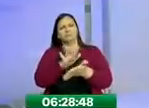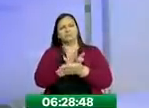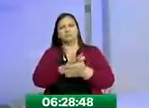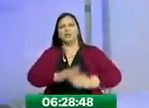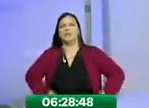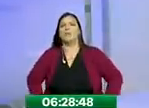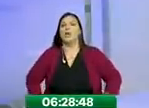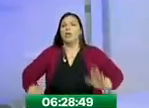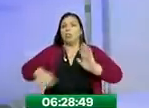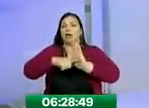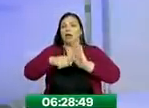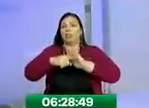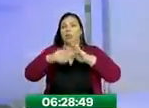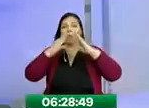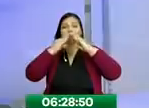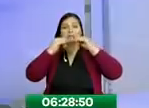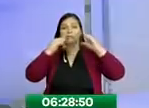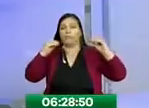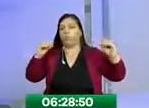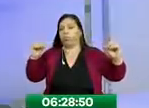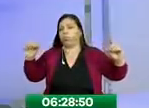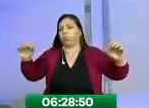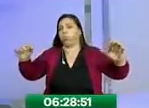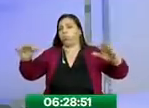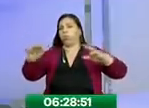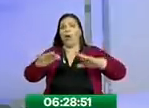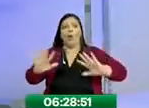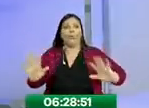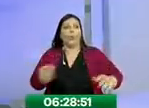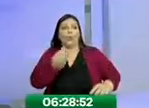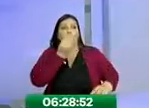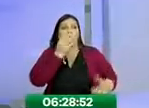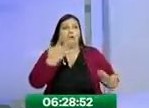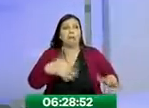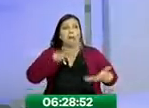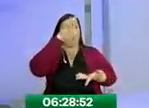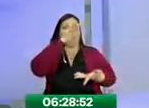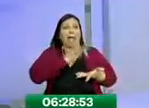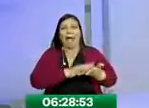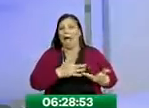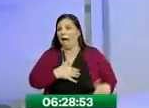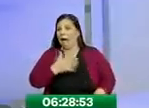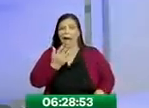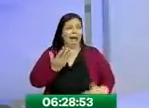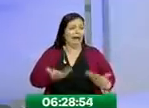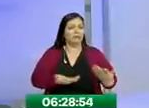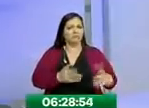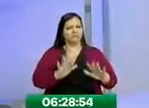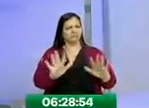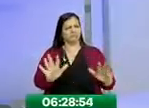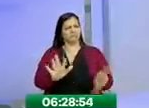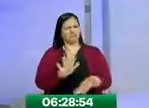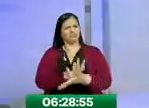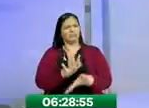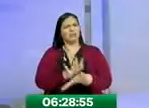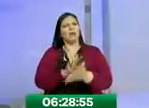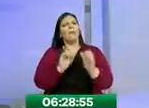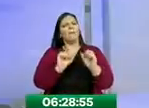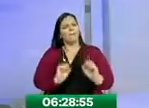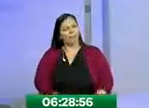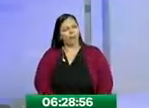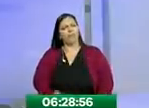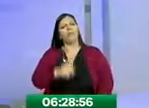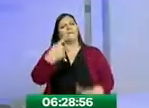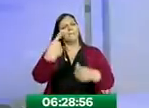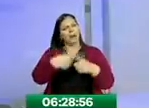comienza a pensar cualquier tipo de situaciones, no va a ser así. O sea, tú puedes ir a comprar siempre y cuando hay un orden y esta restricción que